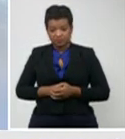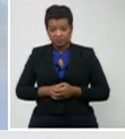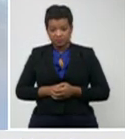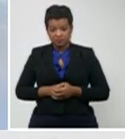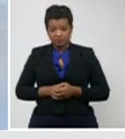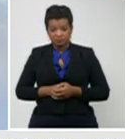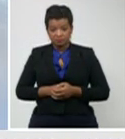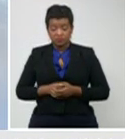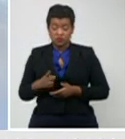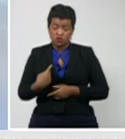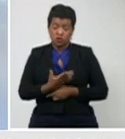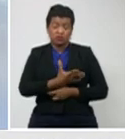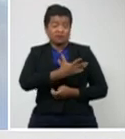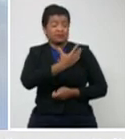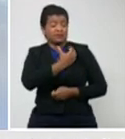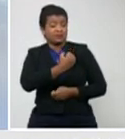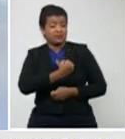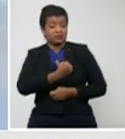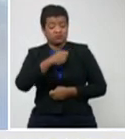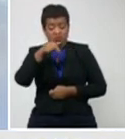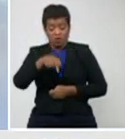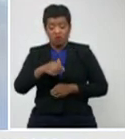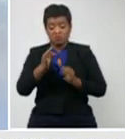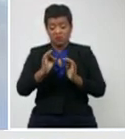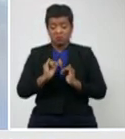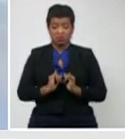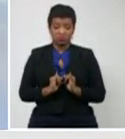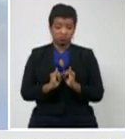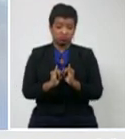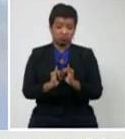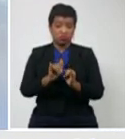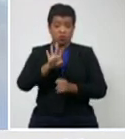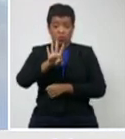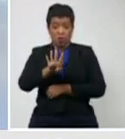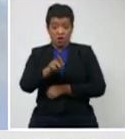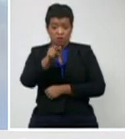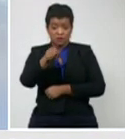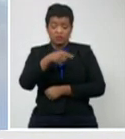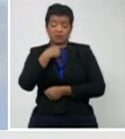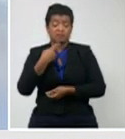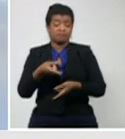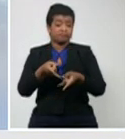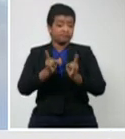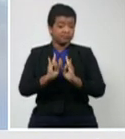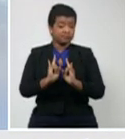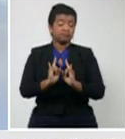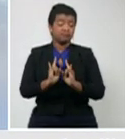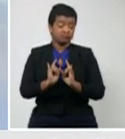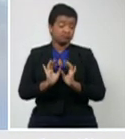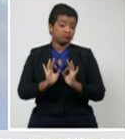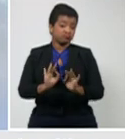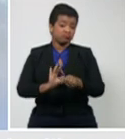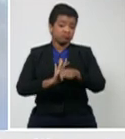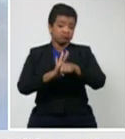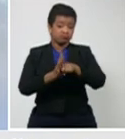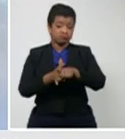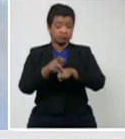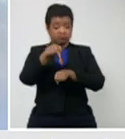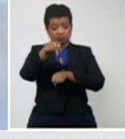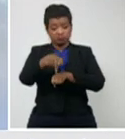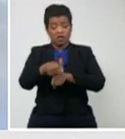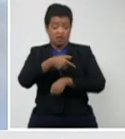Lamentamos en el día de hoy tener que informar 4 personas que fallecieron con la enfermedad en el día de